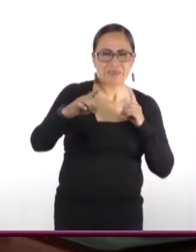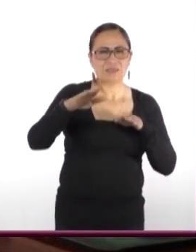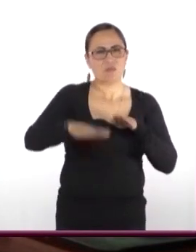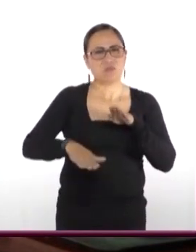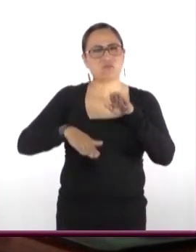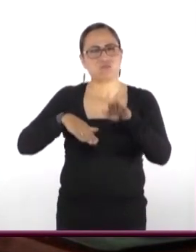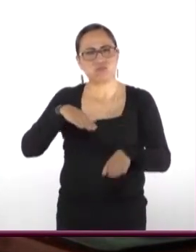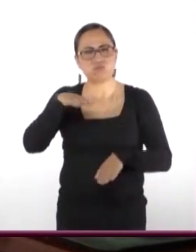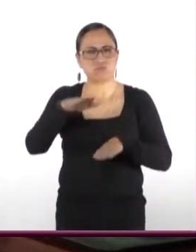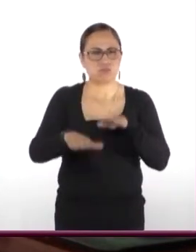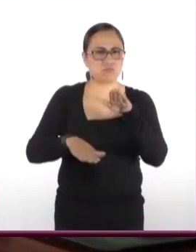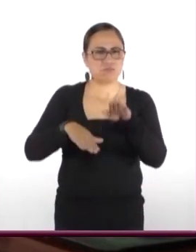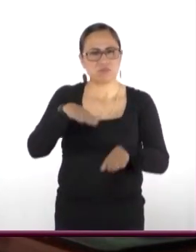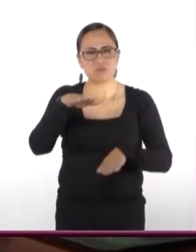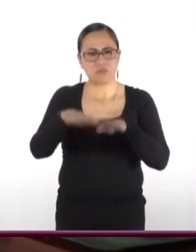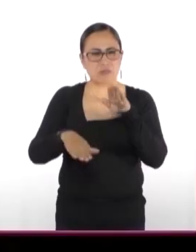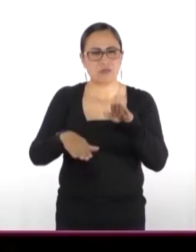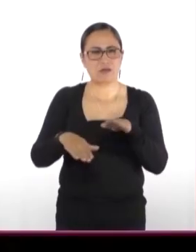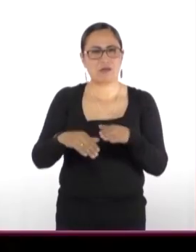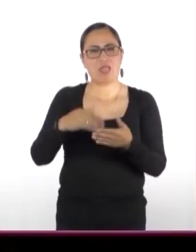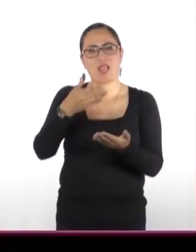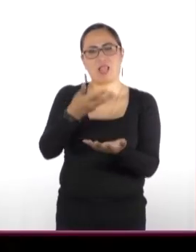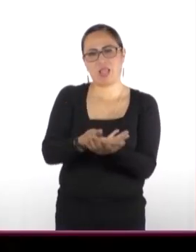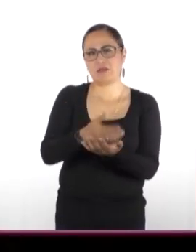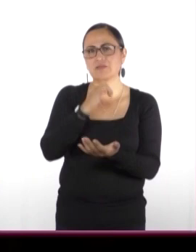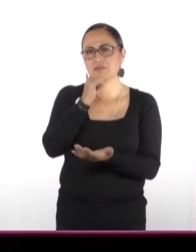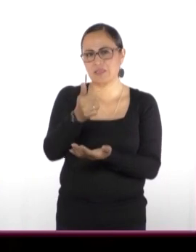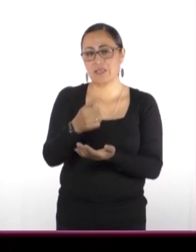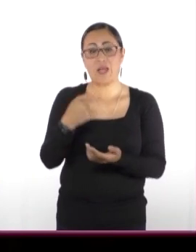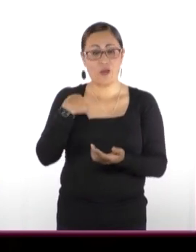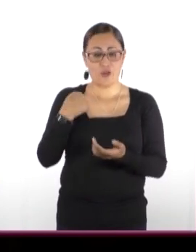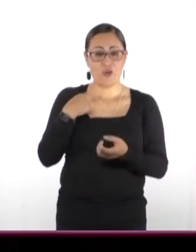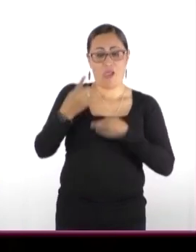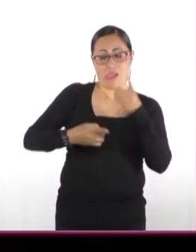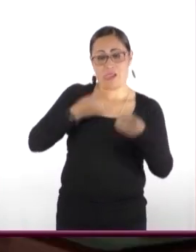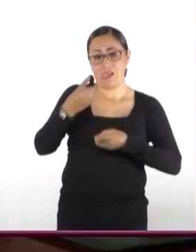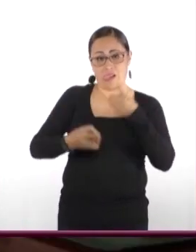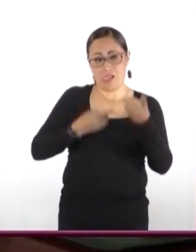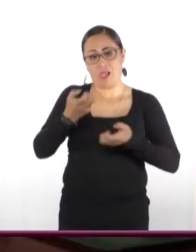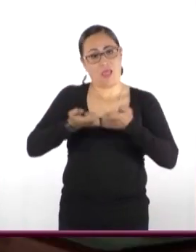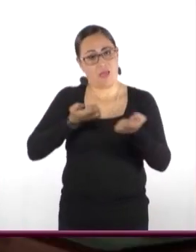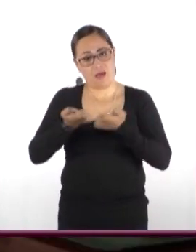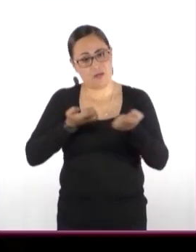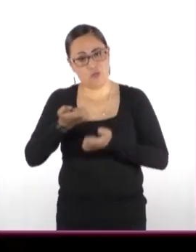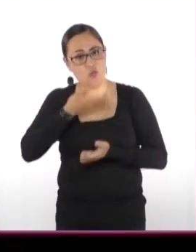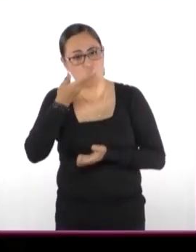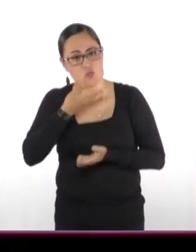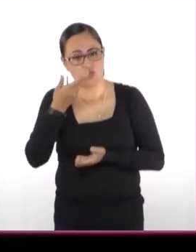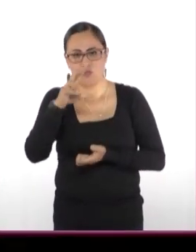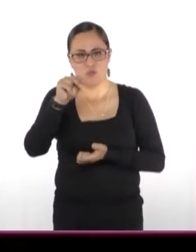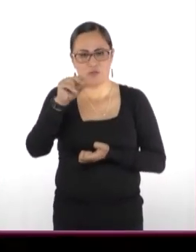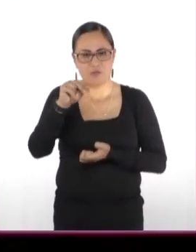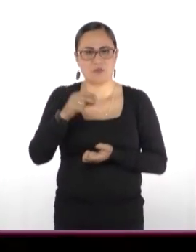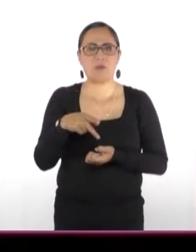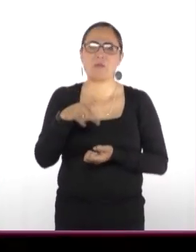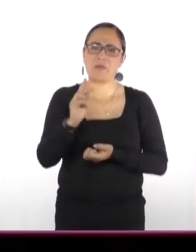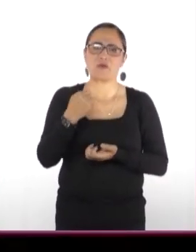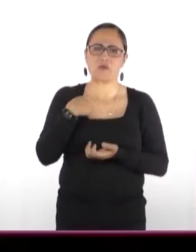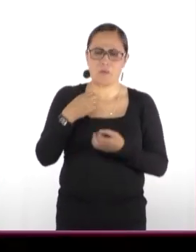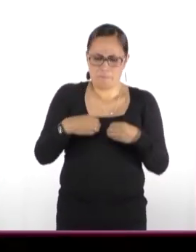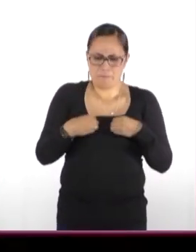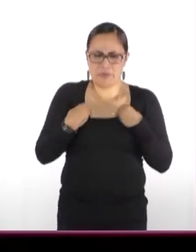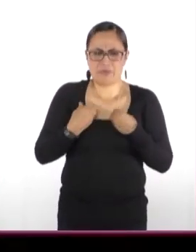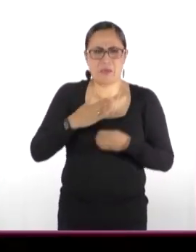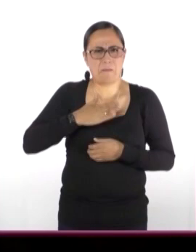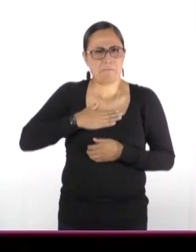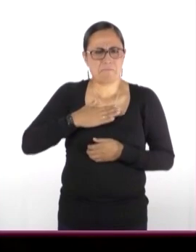o sea, de manera continua? Bueno, yo no soy muy atleta que digamos, pero yo creo que en toda